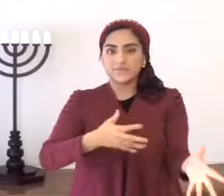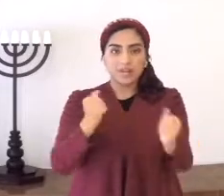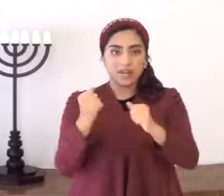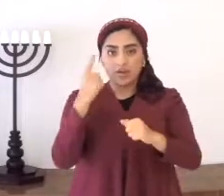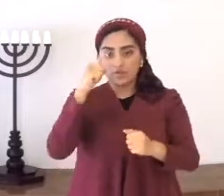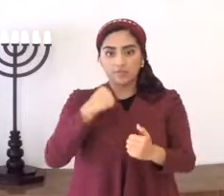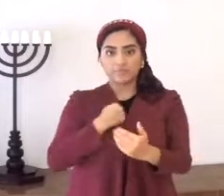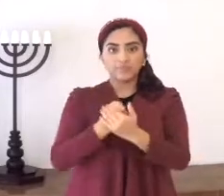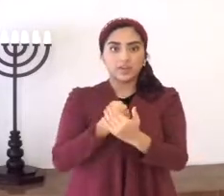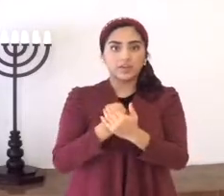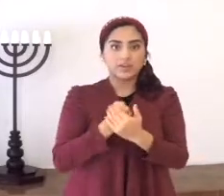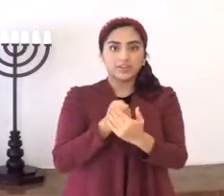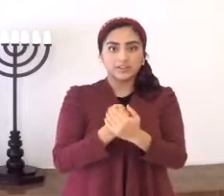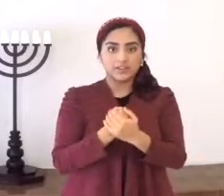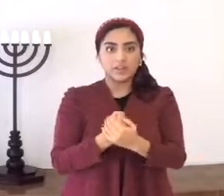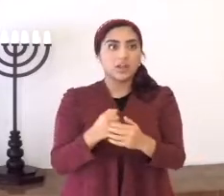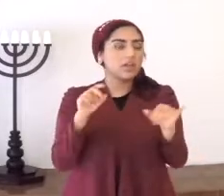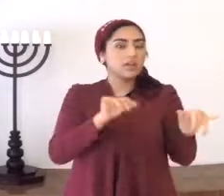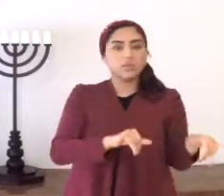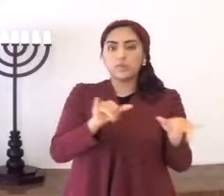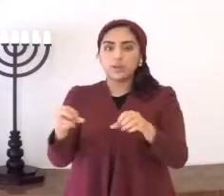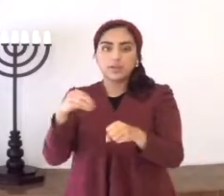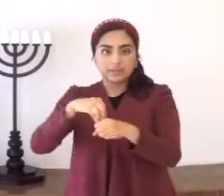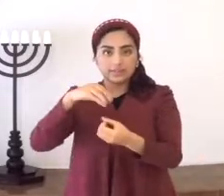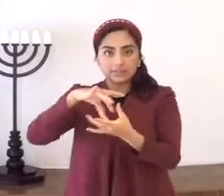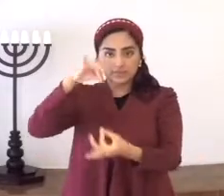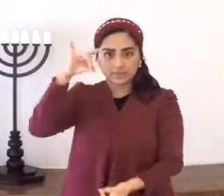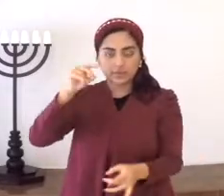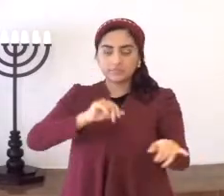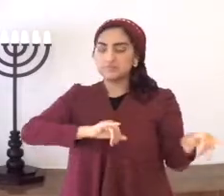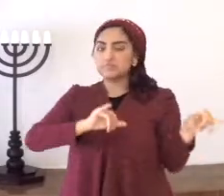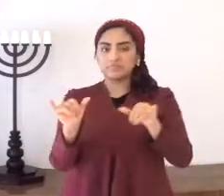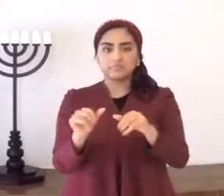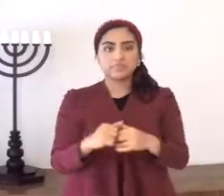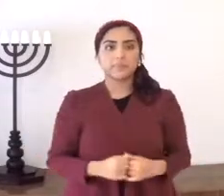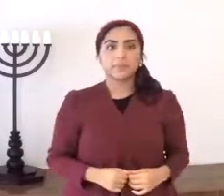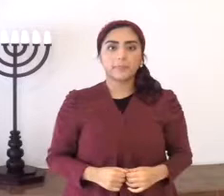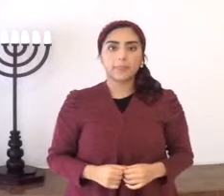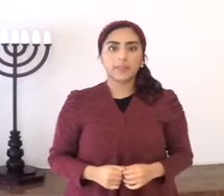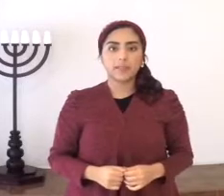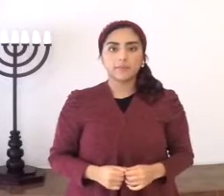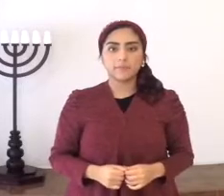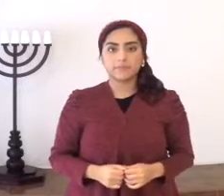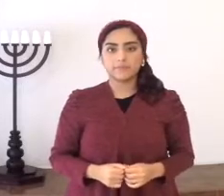hasta intracardíaca para un paro cardíaco, ¿qué no será en lo espiritual?